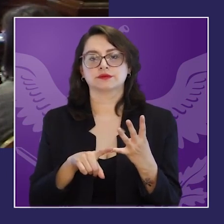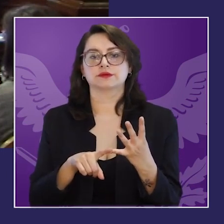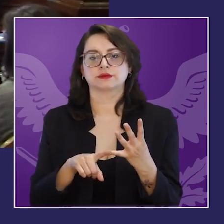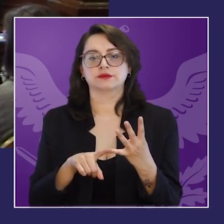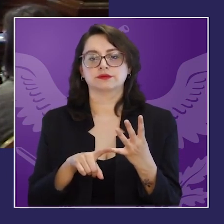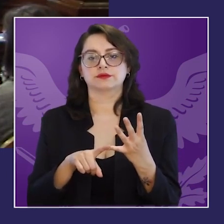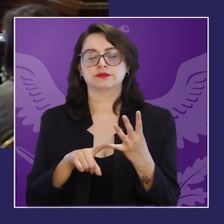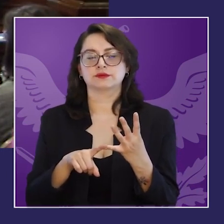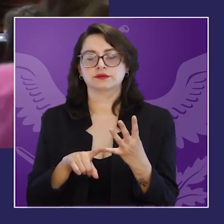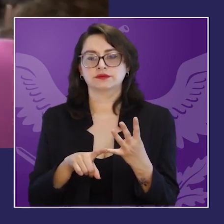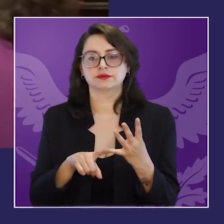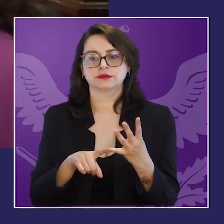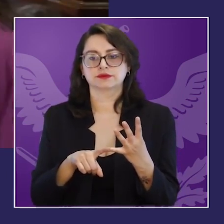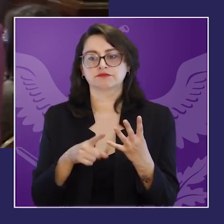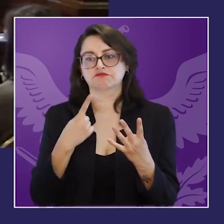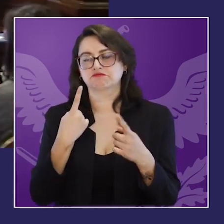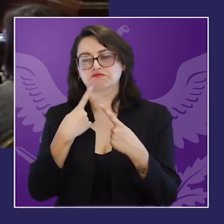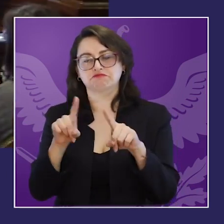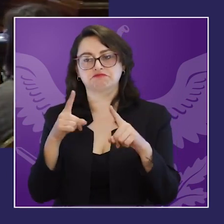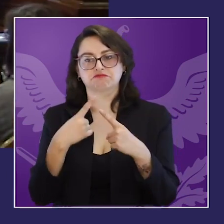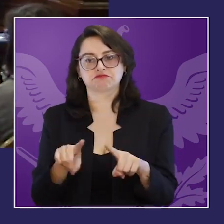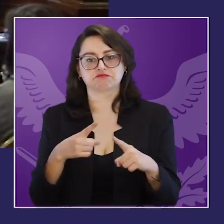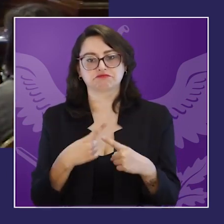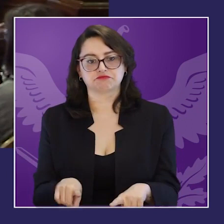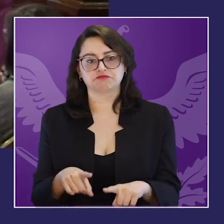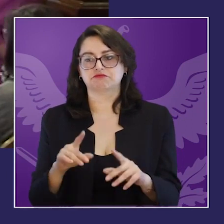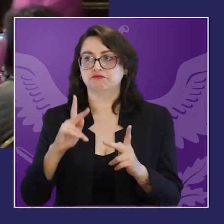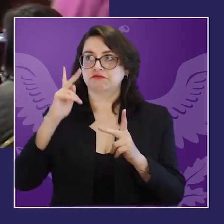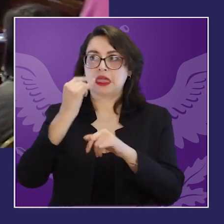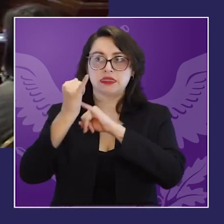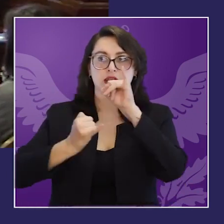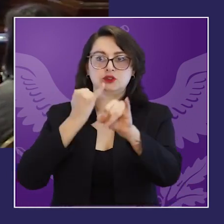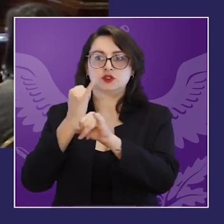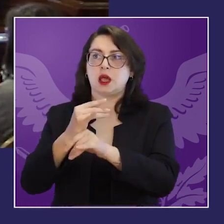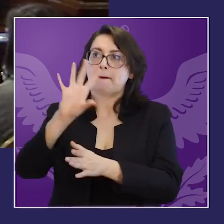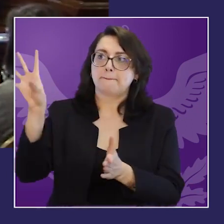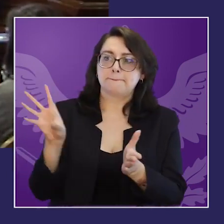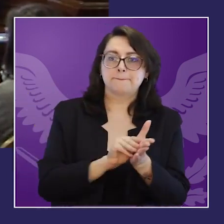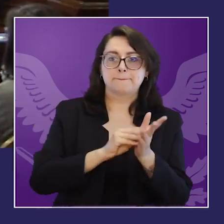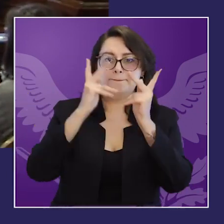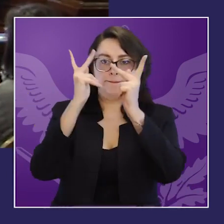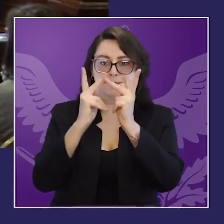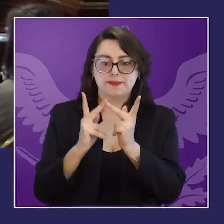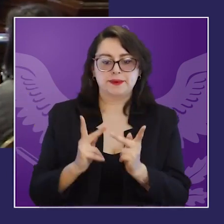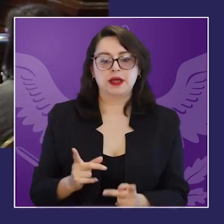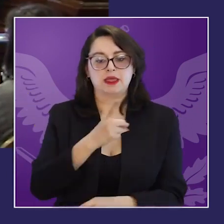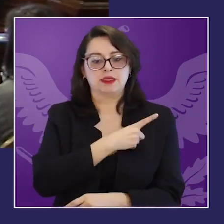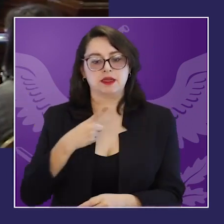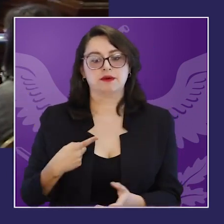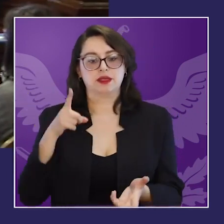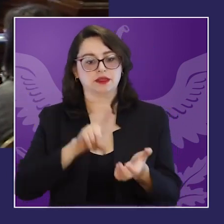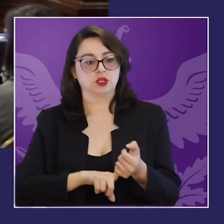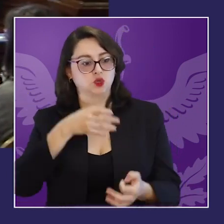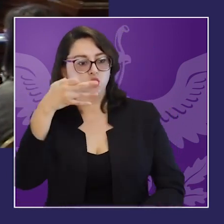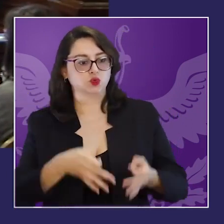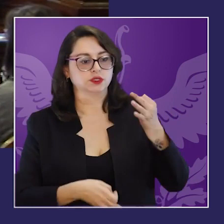de investigación de muertes violentas de mujeres por razones de género, entre otros. Deben estar dirigidos a todo el